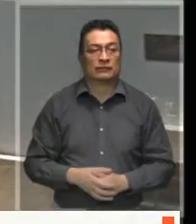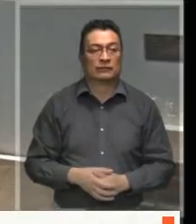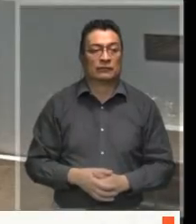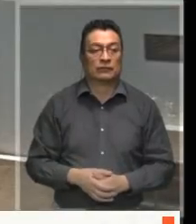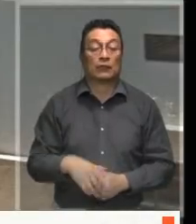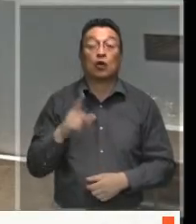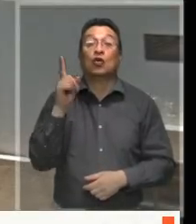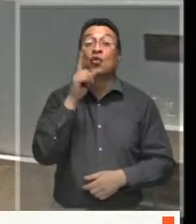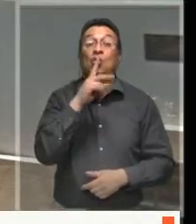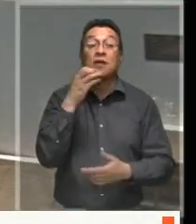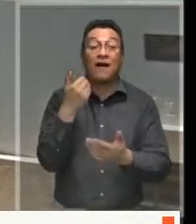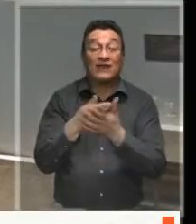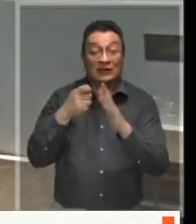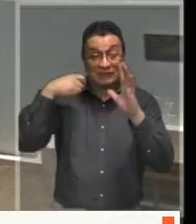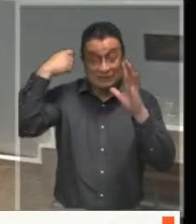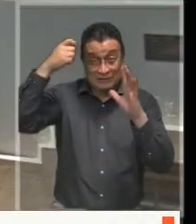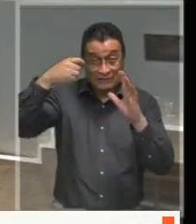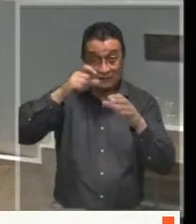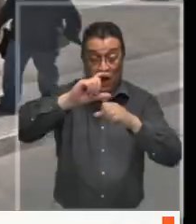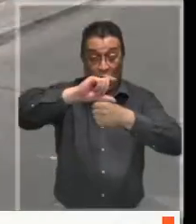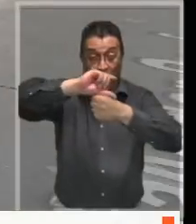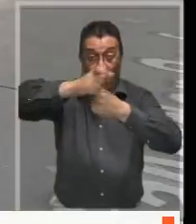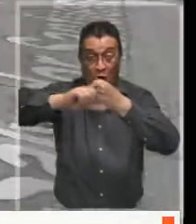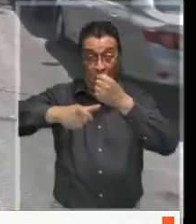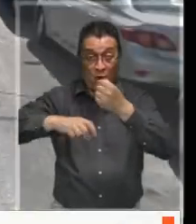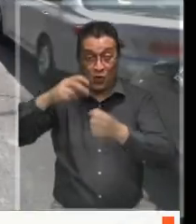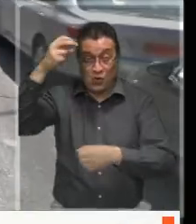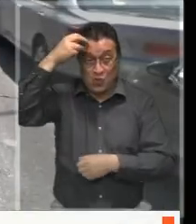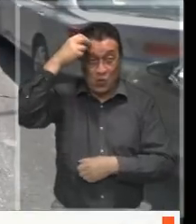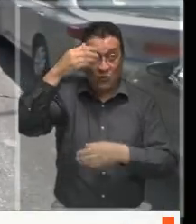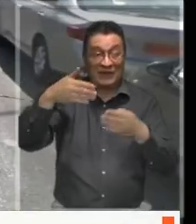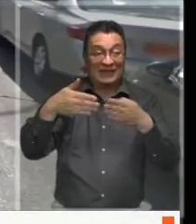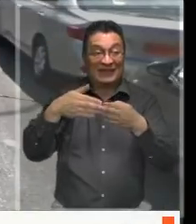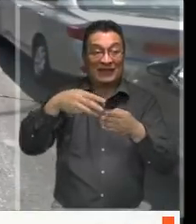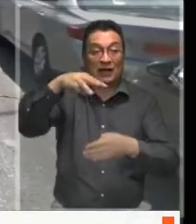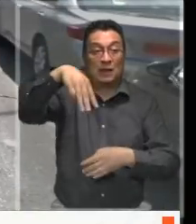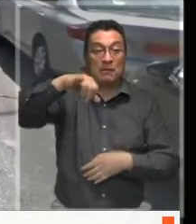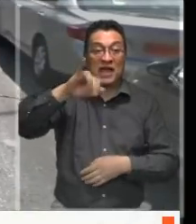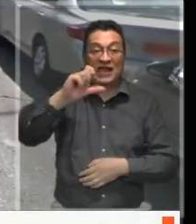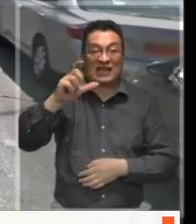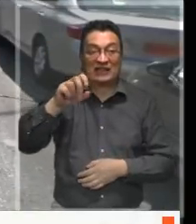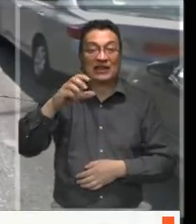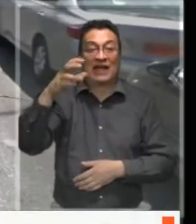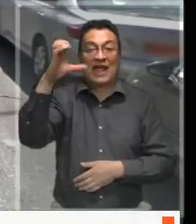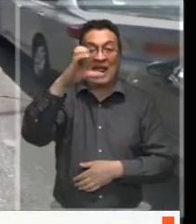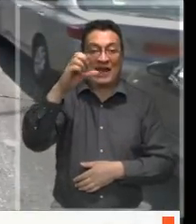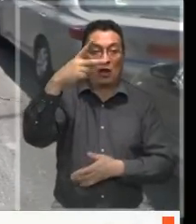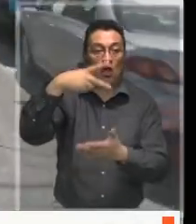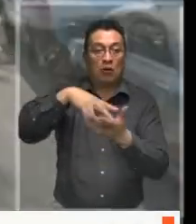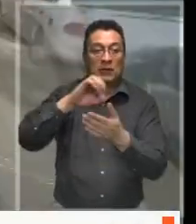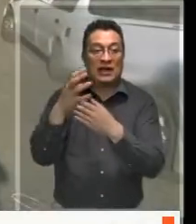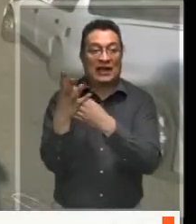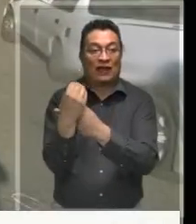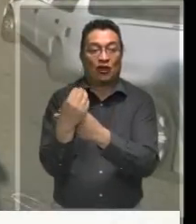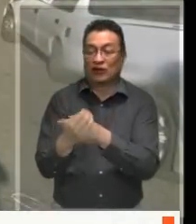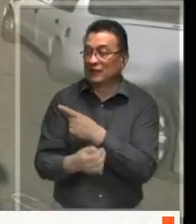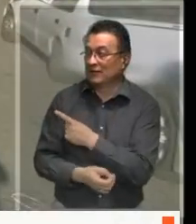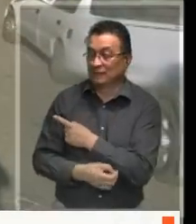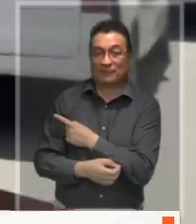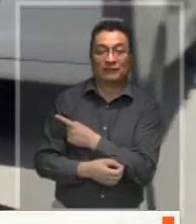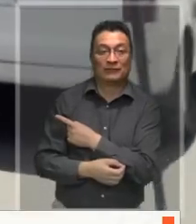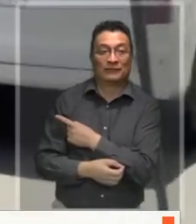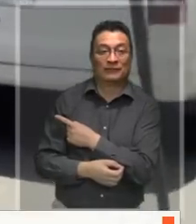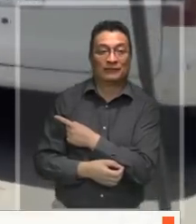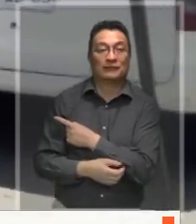La última vez que las cámaras de Google Street registraron esta esquina del barrio Mex fue en enero de 2014. Así lucía el entorno del